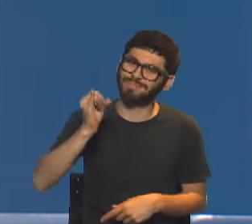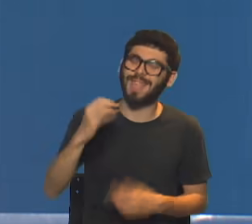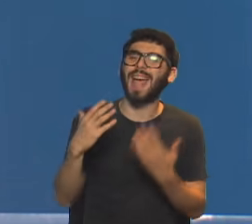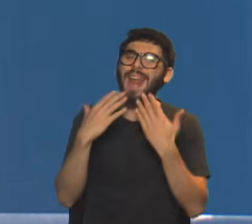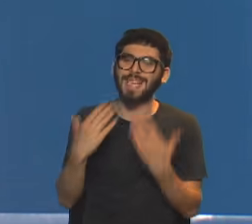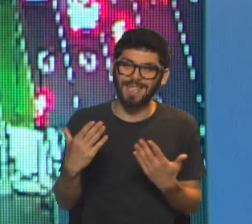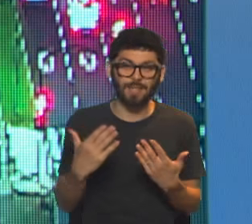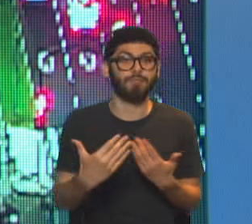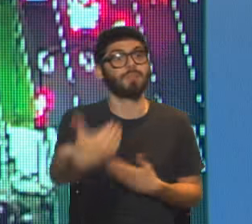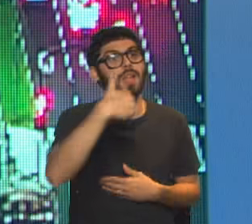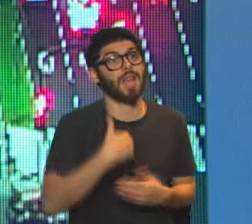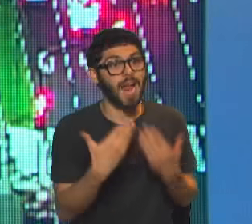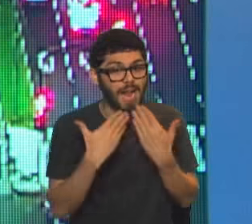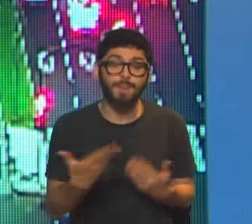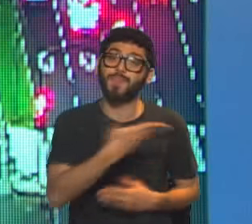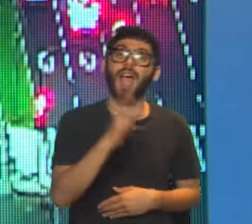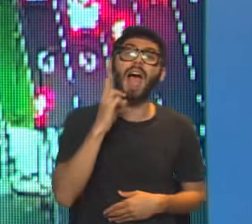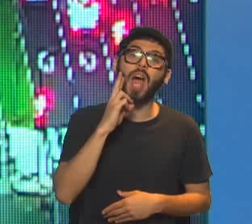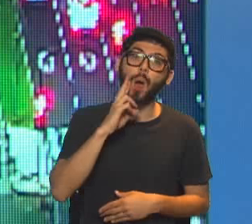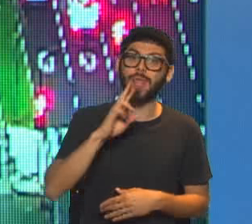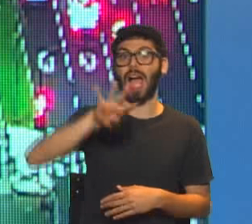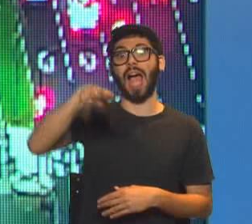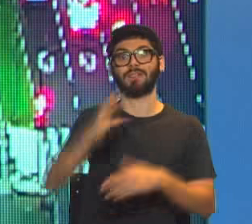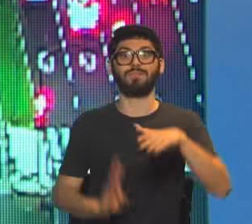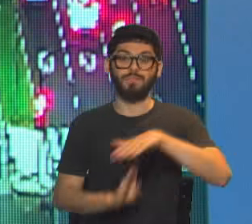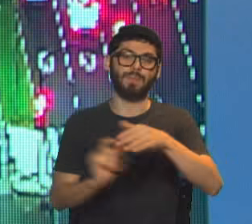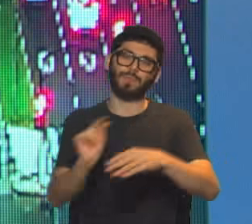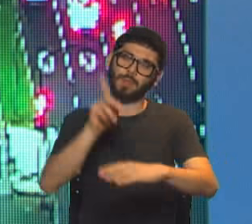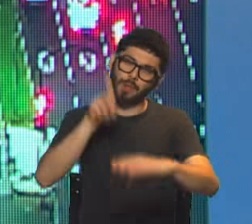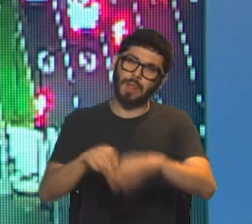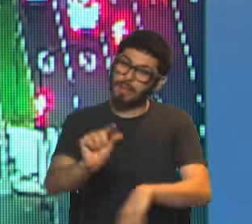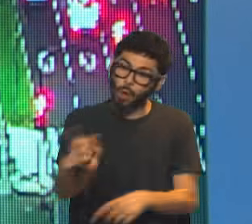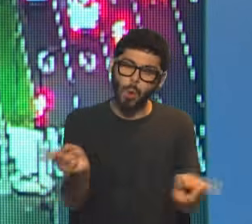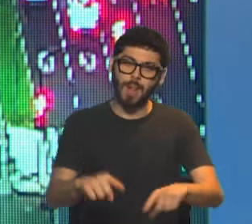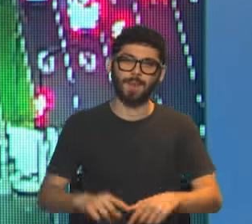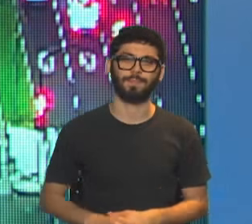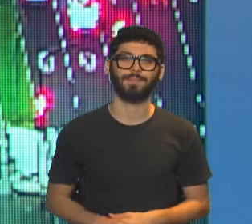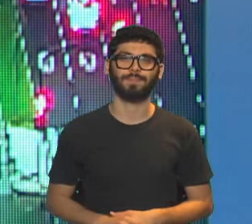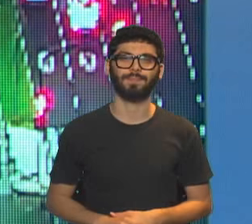por haber sido maría fernanda raverta es titular de anses al corte nos vamos ya estamos de regreso